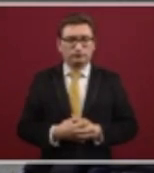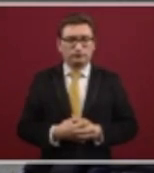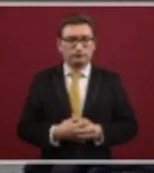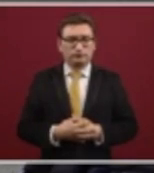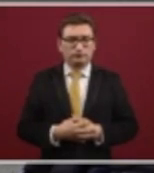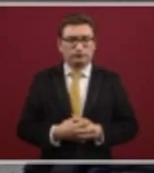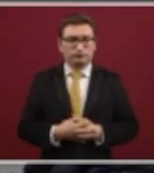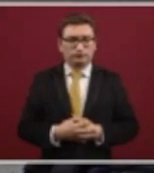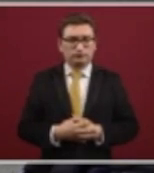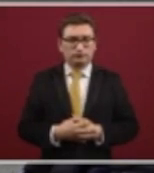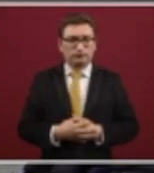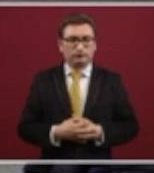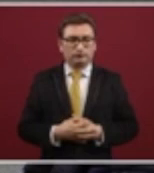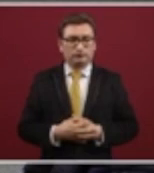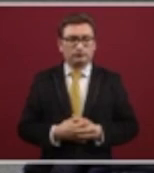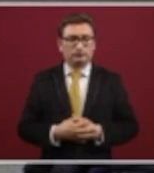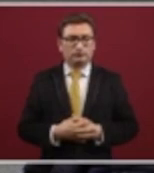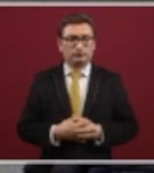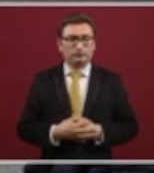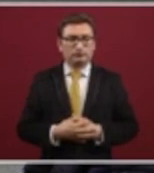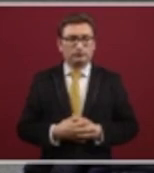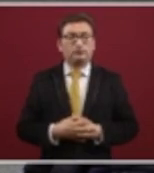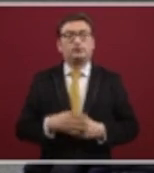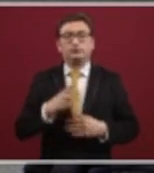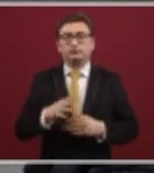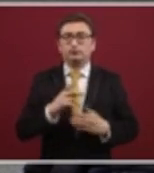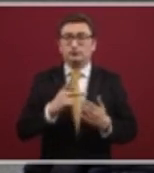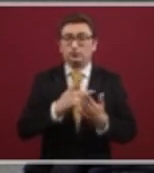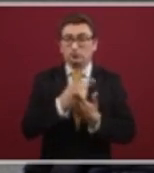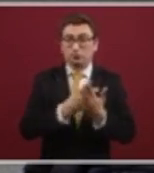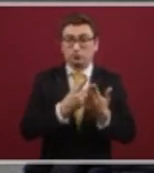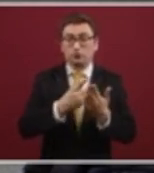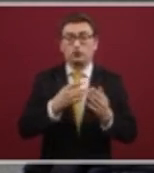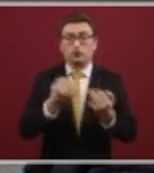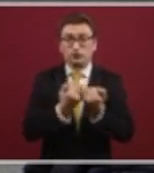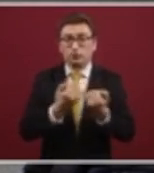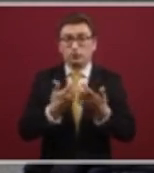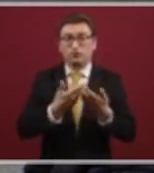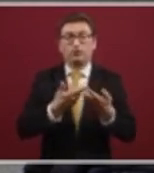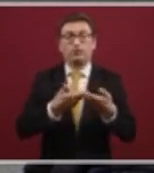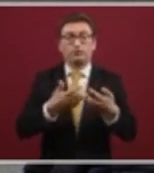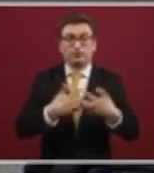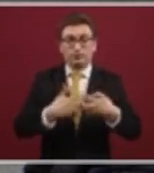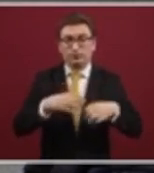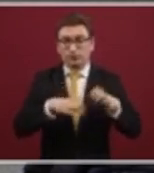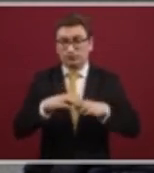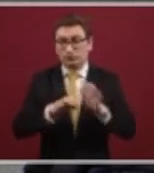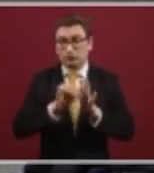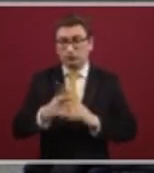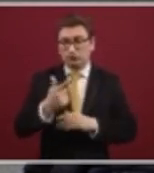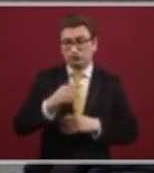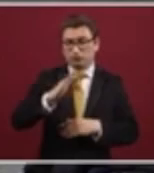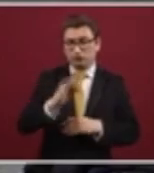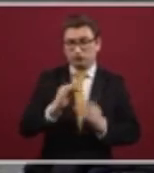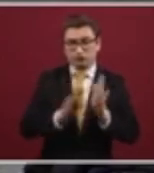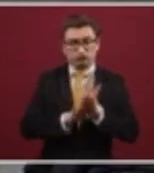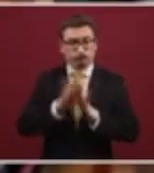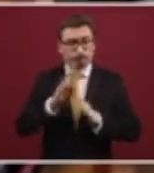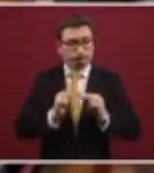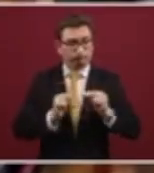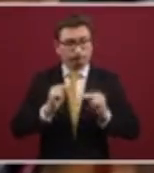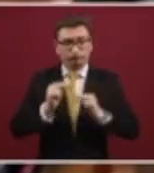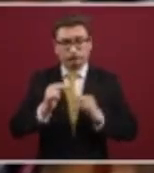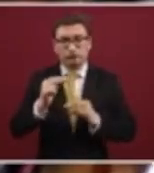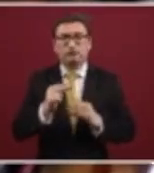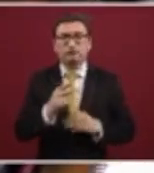en eso, no va a ser atractivo. Programa de integración de micropymes, el 7% de crecimiento